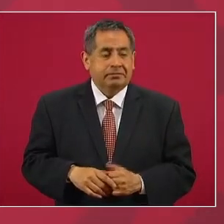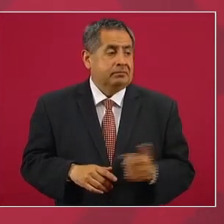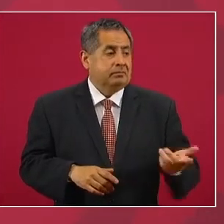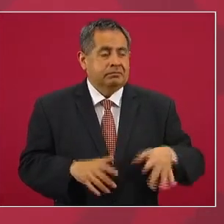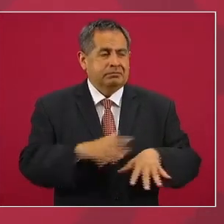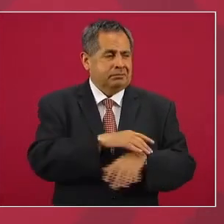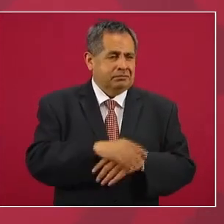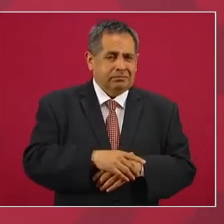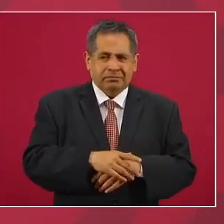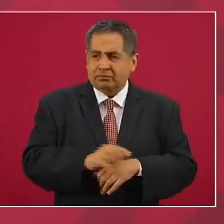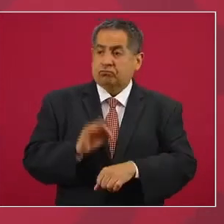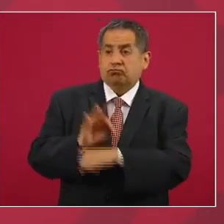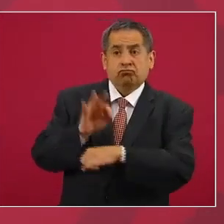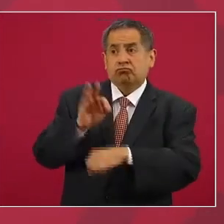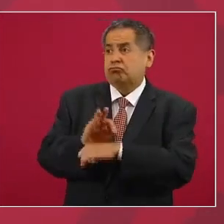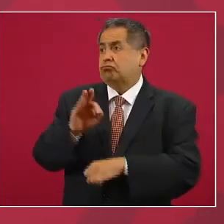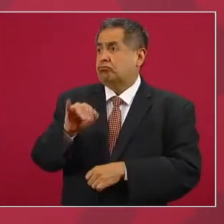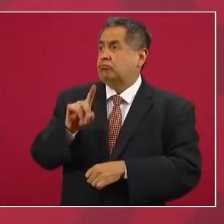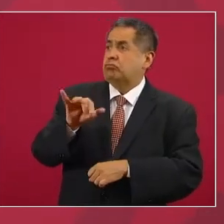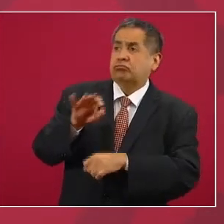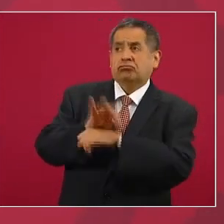defendiendo lo indefendible.